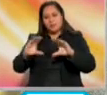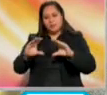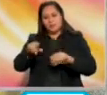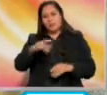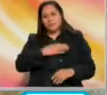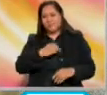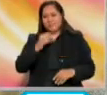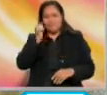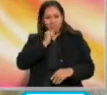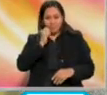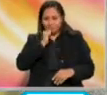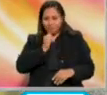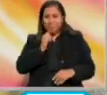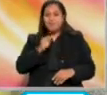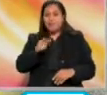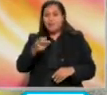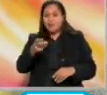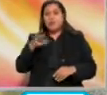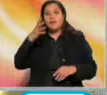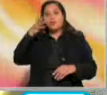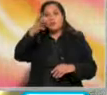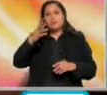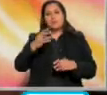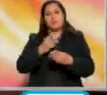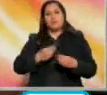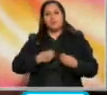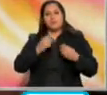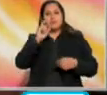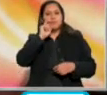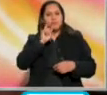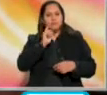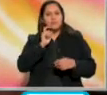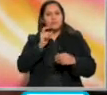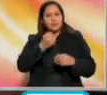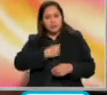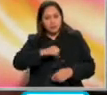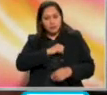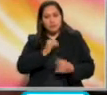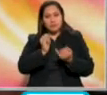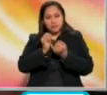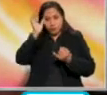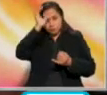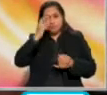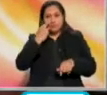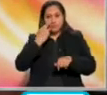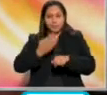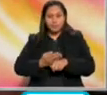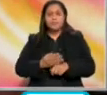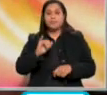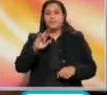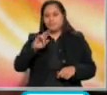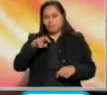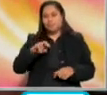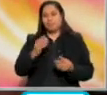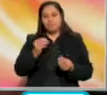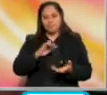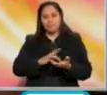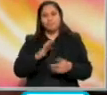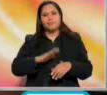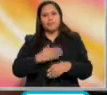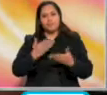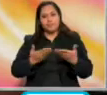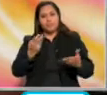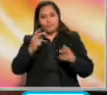futuro también depende de tener una vida sexual saludable y vivida con conciencia y responsabilidad. Así es. Irene, muchísimas gracias por